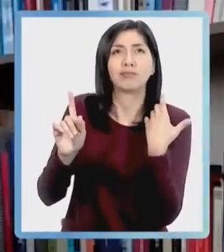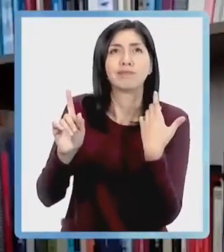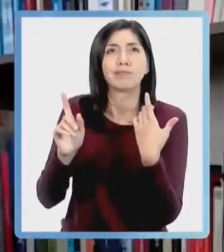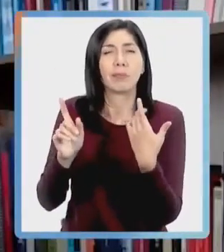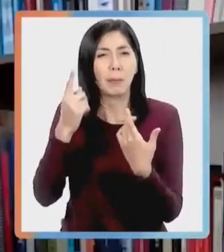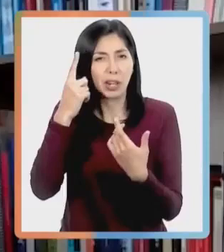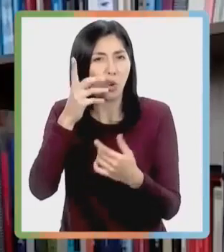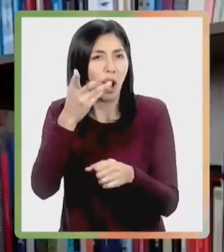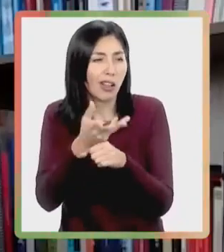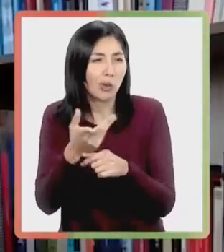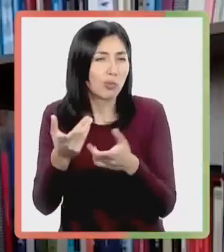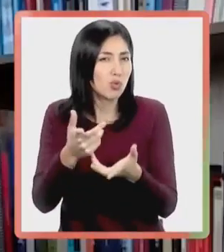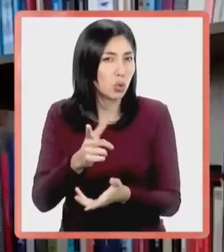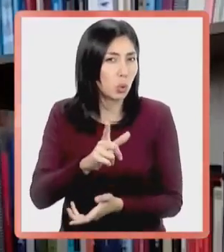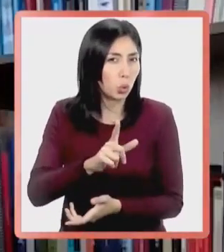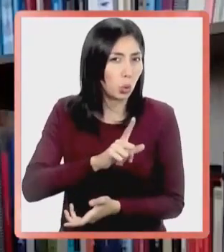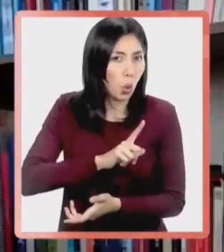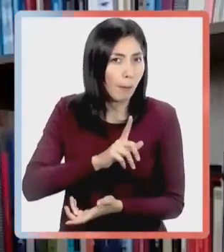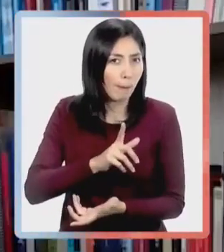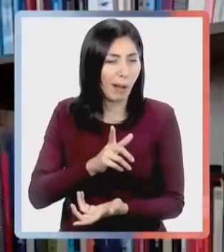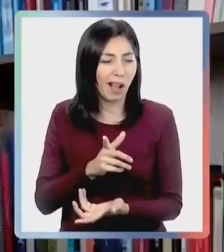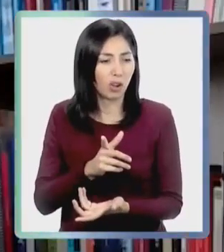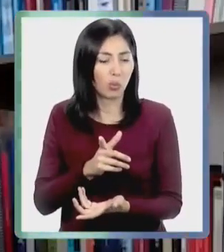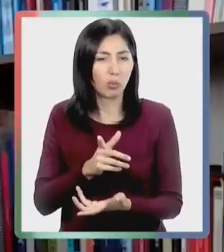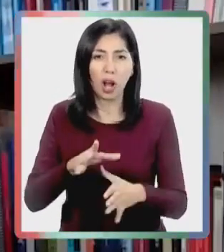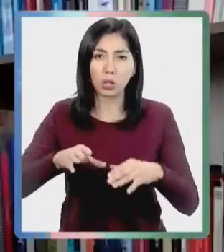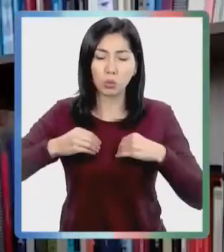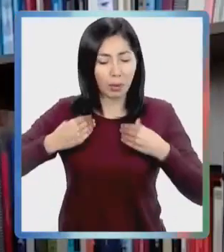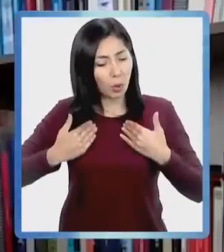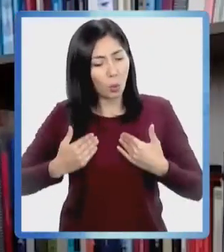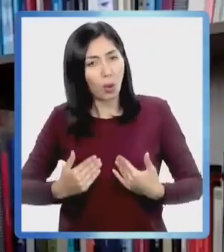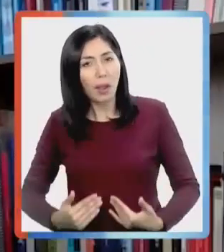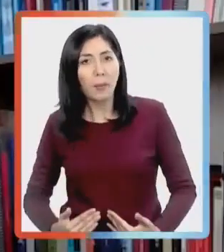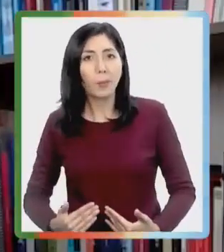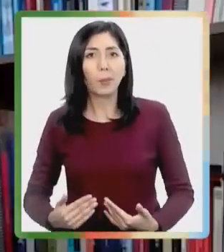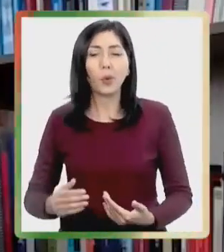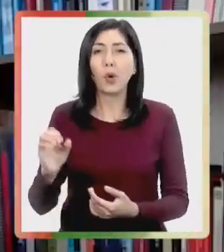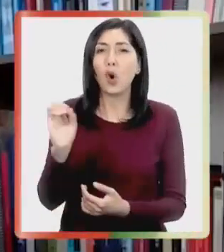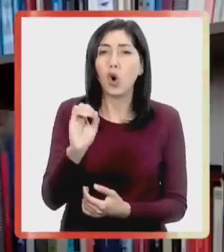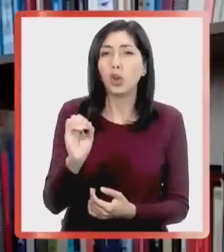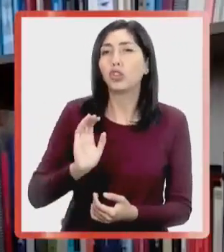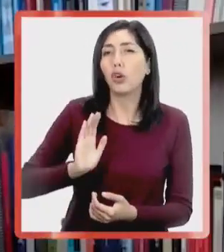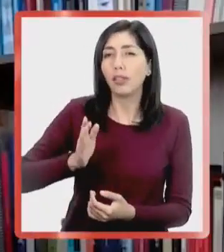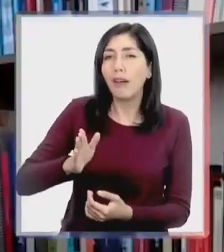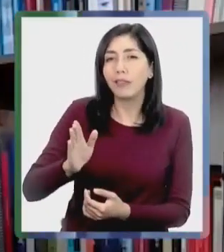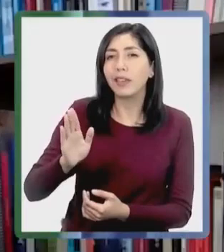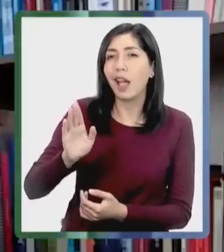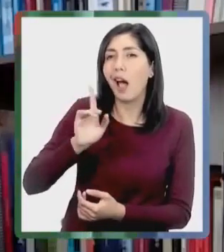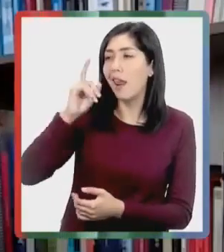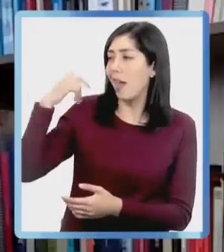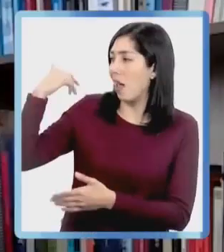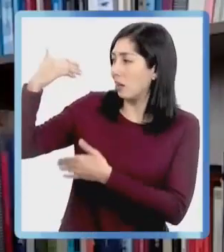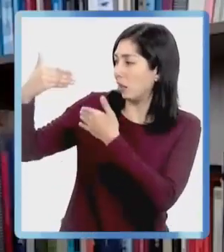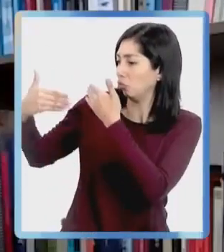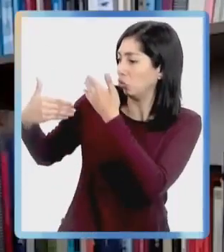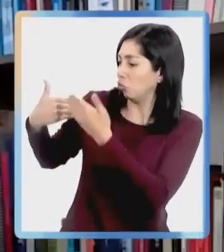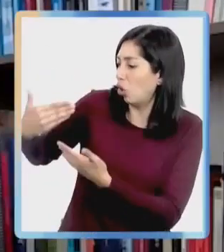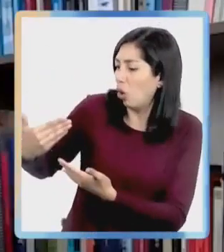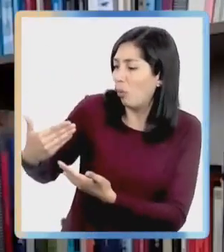de culpa, de hacernos cargo, digamos, de la corporalidad, o que todavía por herencias tenemos como este concepto de que el